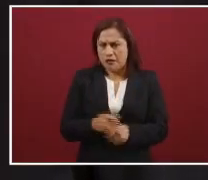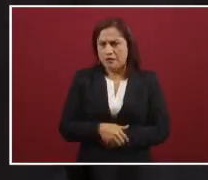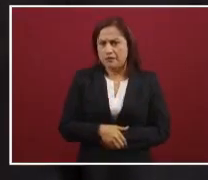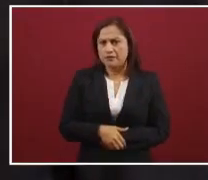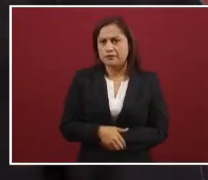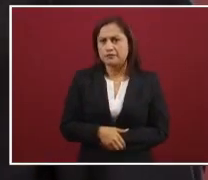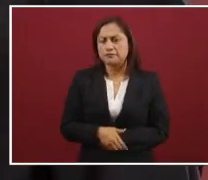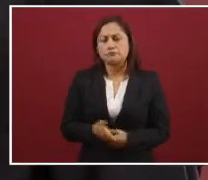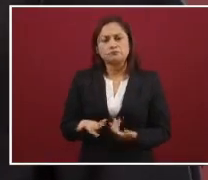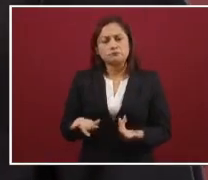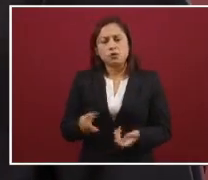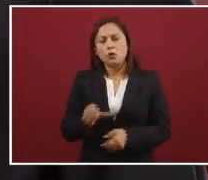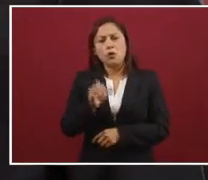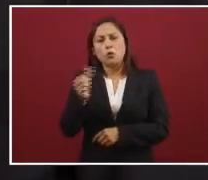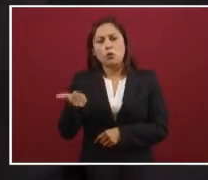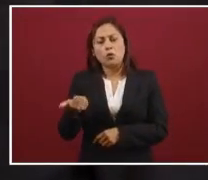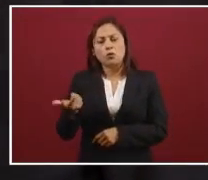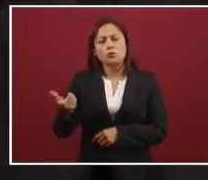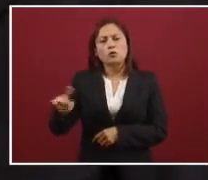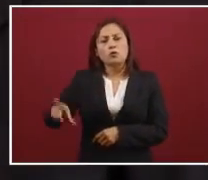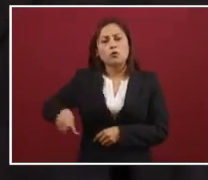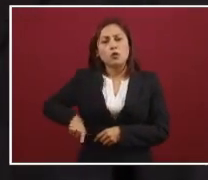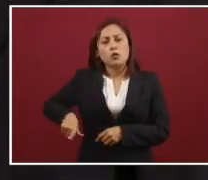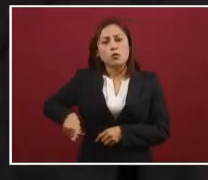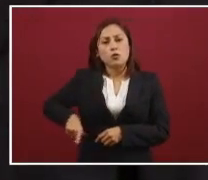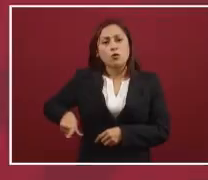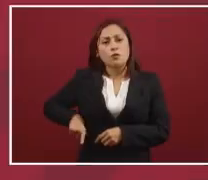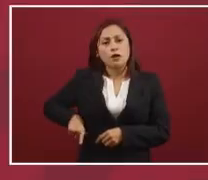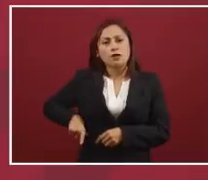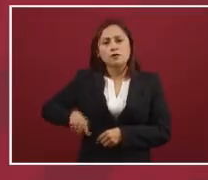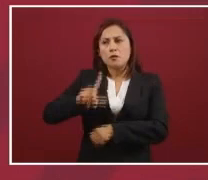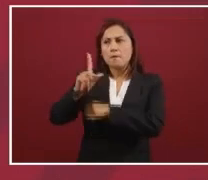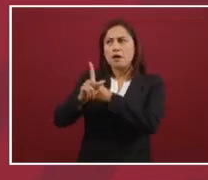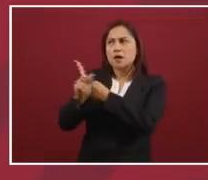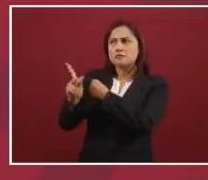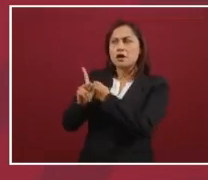Y el gobierno de cualquier país